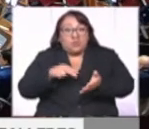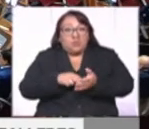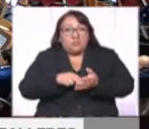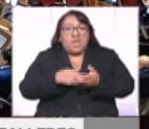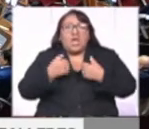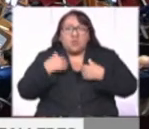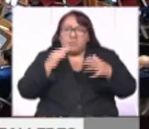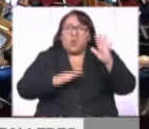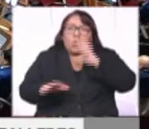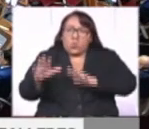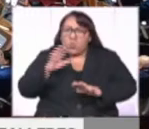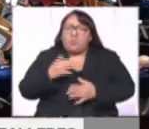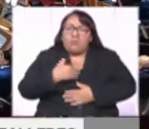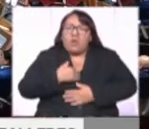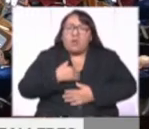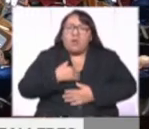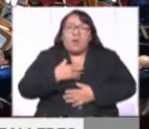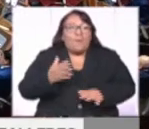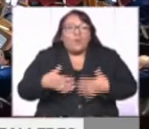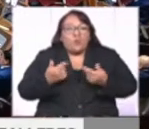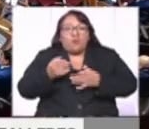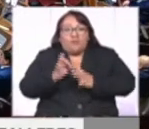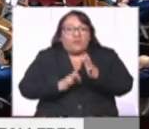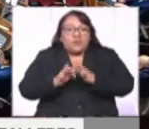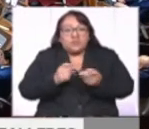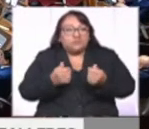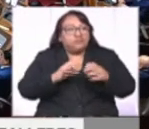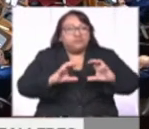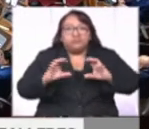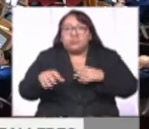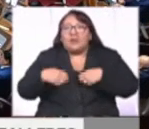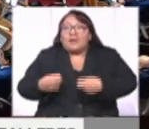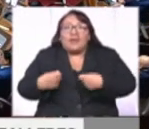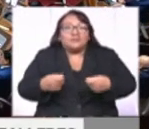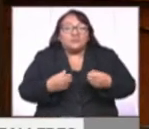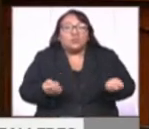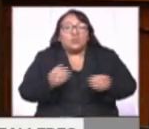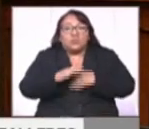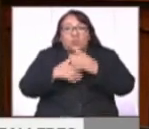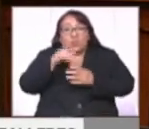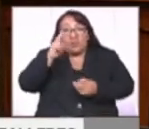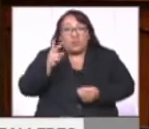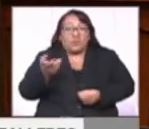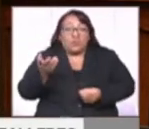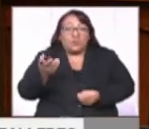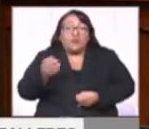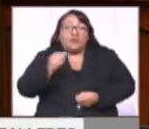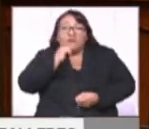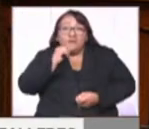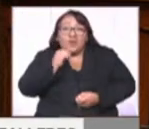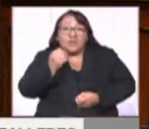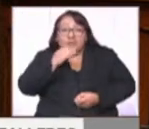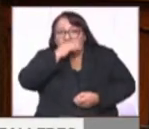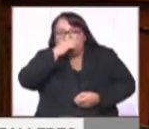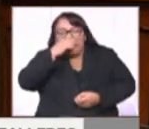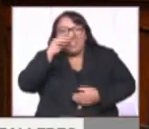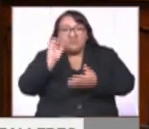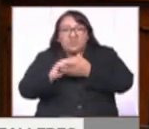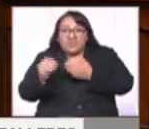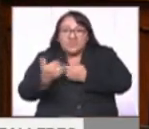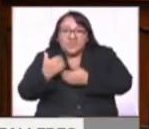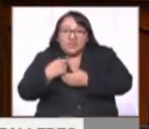nos preocupamos porque no podemos financiar el gasto o el requerimiento nacional. Nos falta recolectar